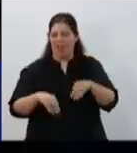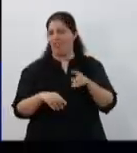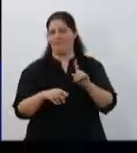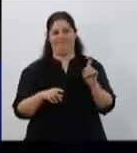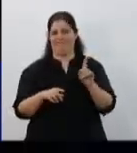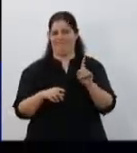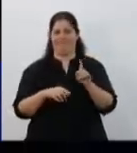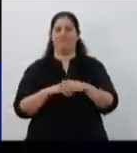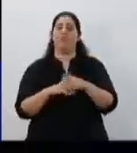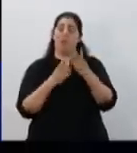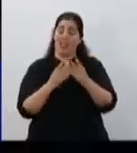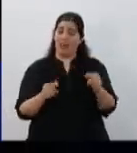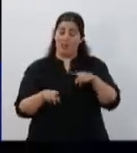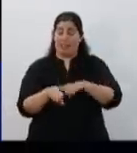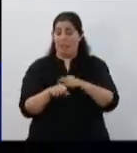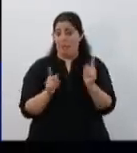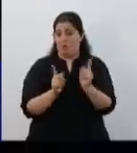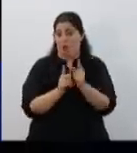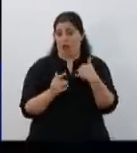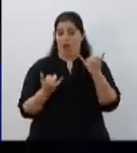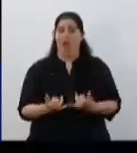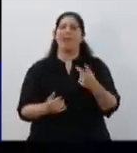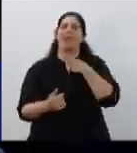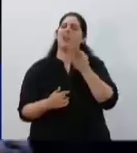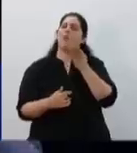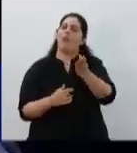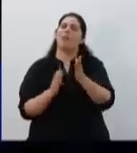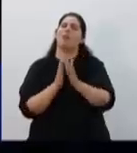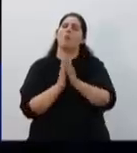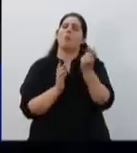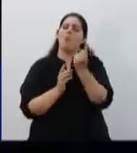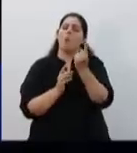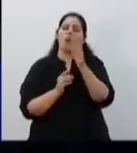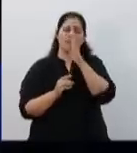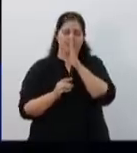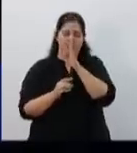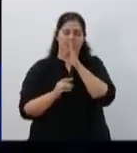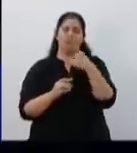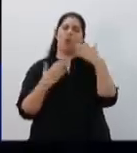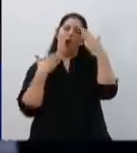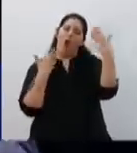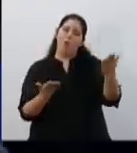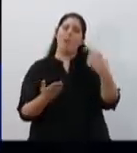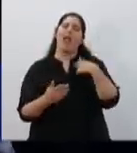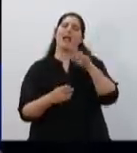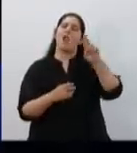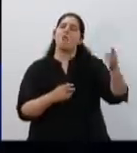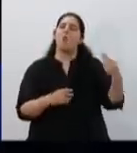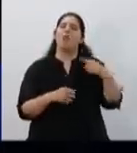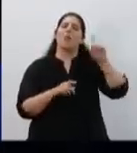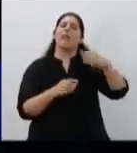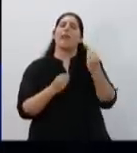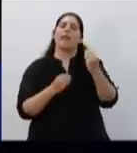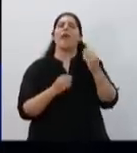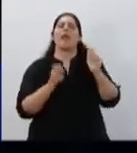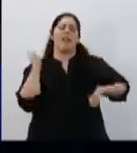Y para terminar, en este poco tiempo que me queda, quiero pedir que hagamos un minuto de silencio en homenaje a los muertos por la